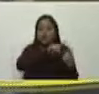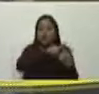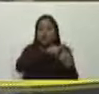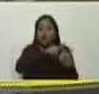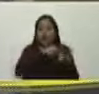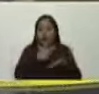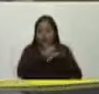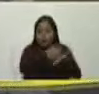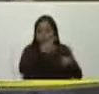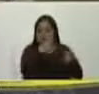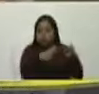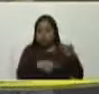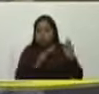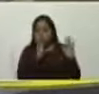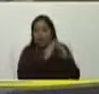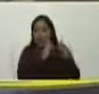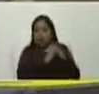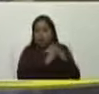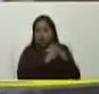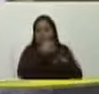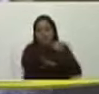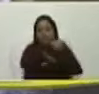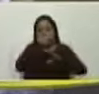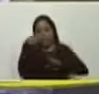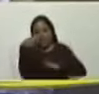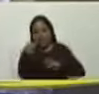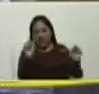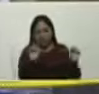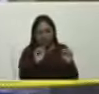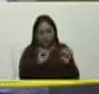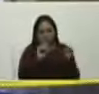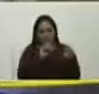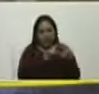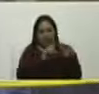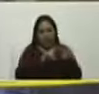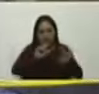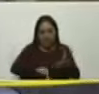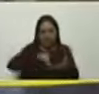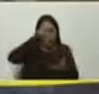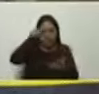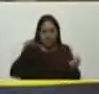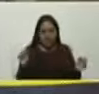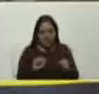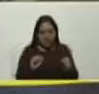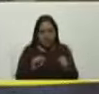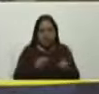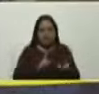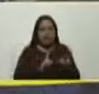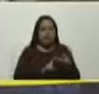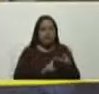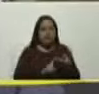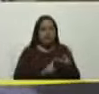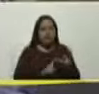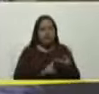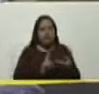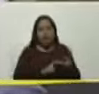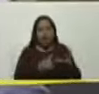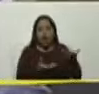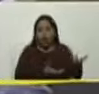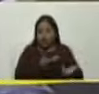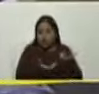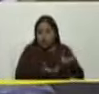enseres, su nevera, su freezer, su